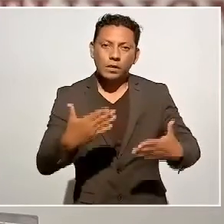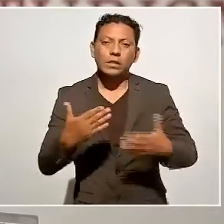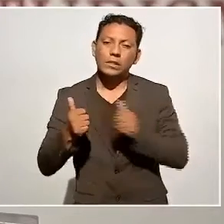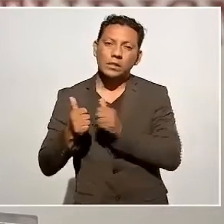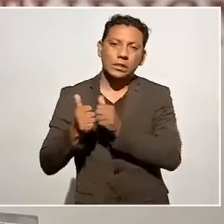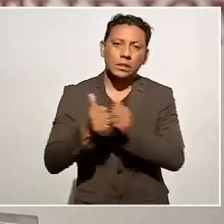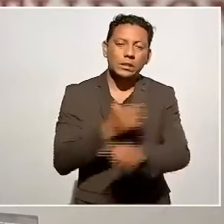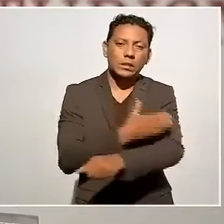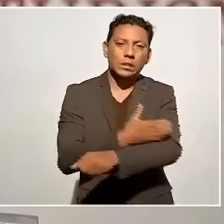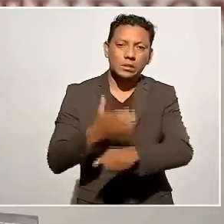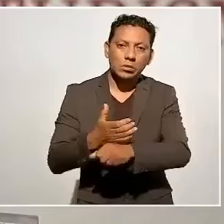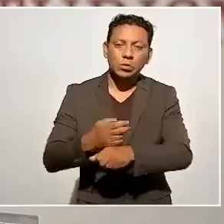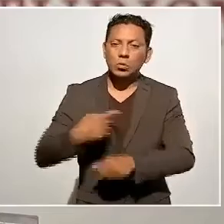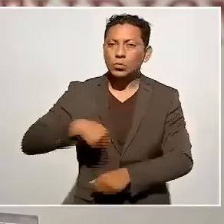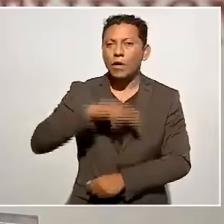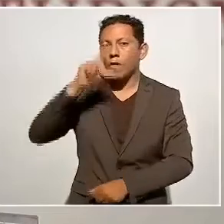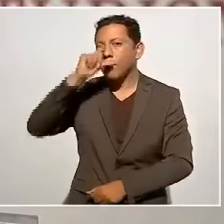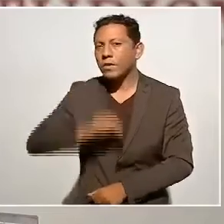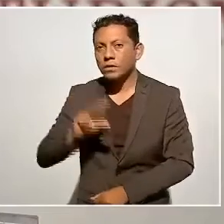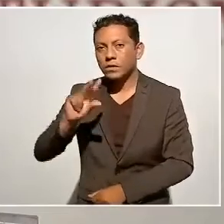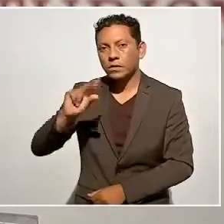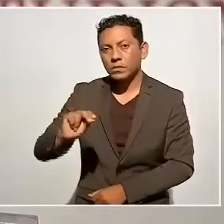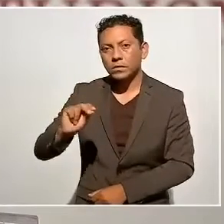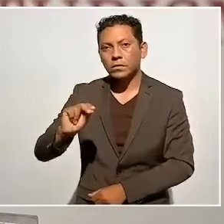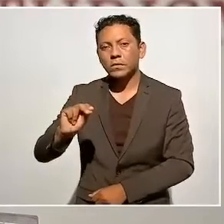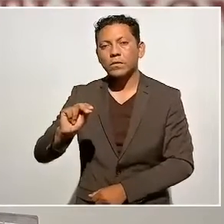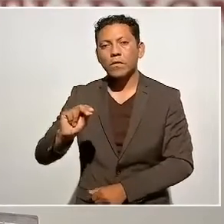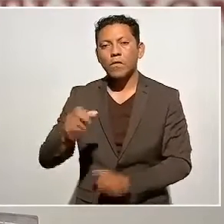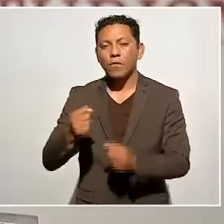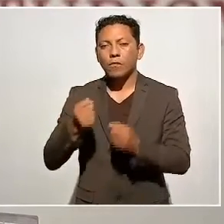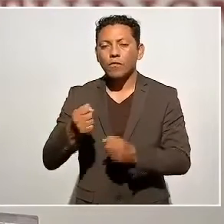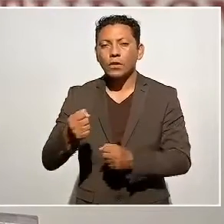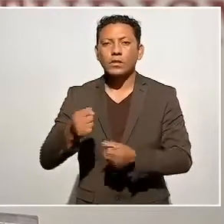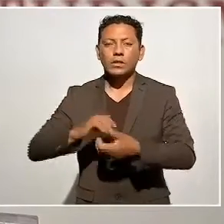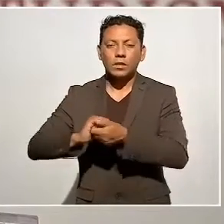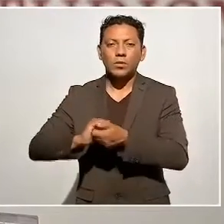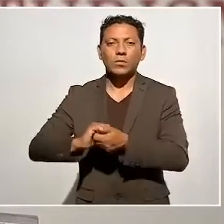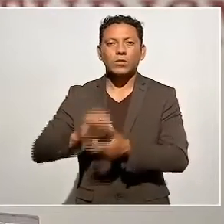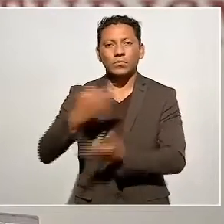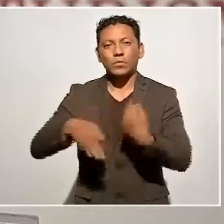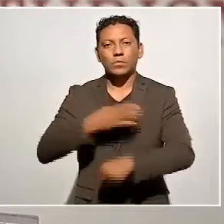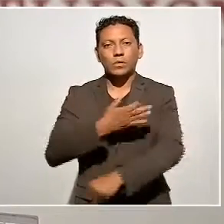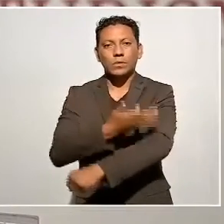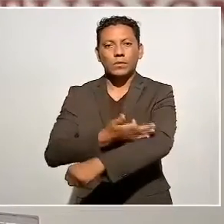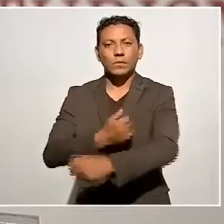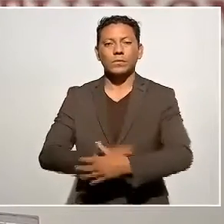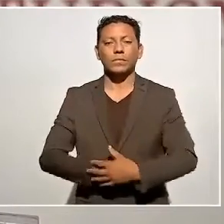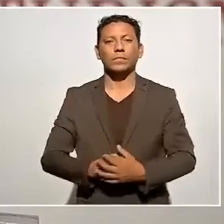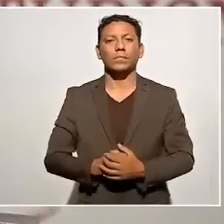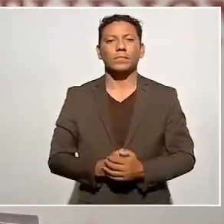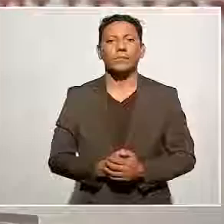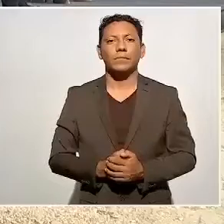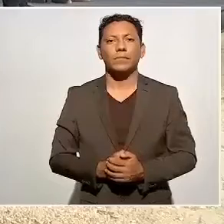compañía. No vamos a fallar. Un fuerte saludo, buenas tardes.